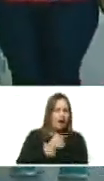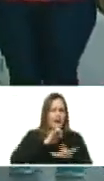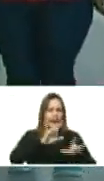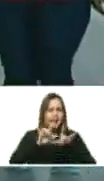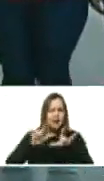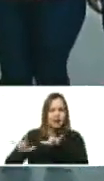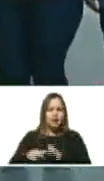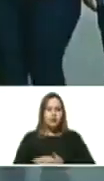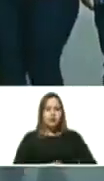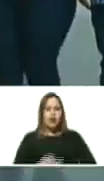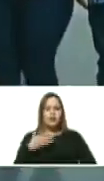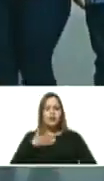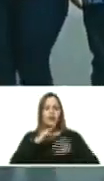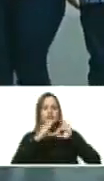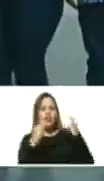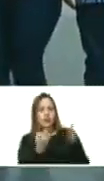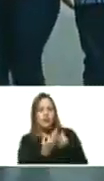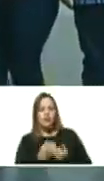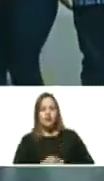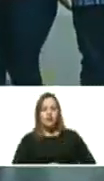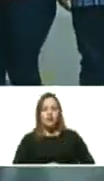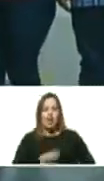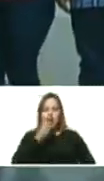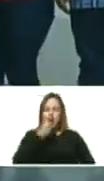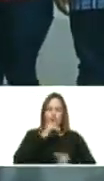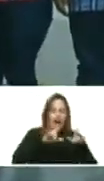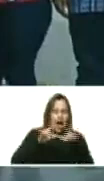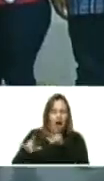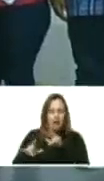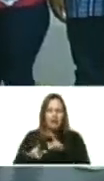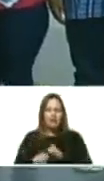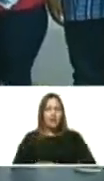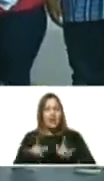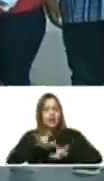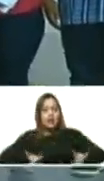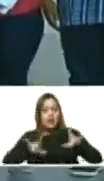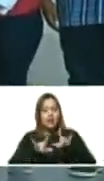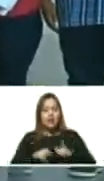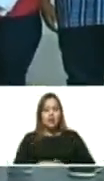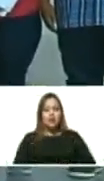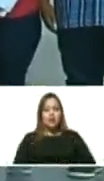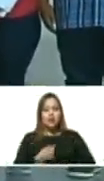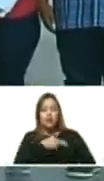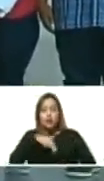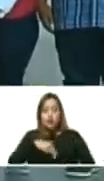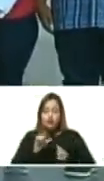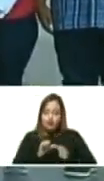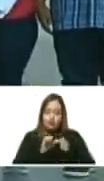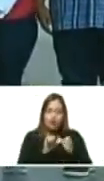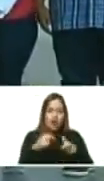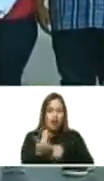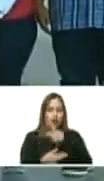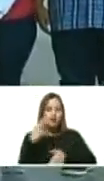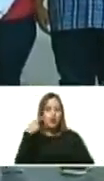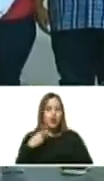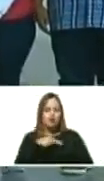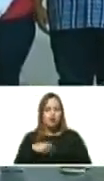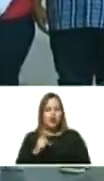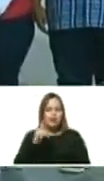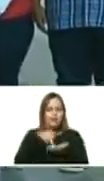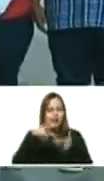queremos, mi familia lo ama, lo quiere. Venimos un género de la revolución bolivariana y aquí estamos presentes,